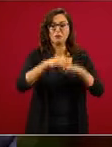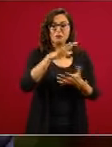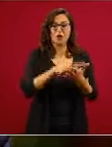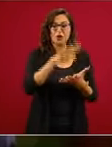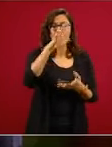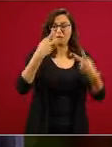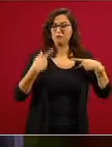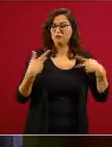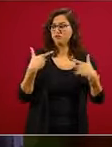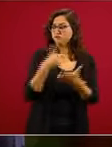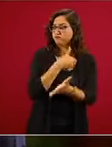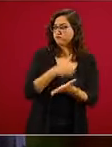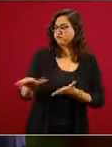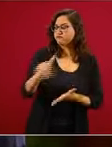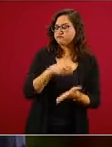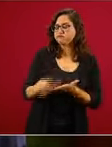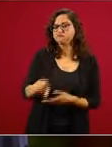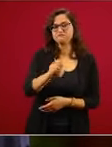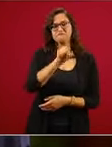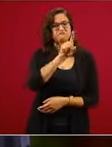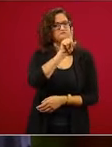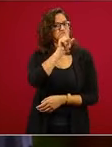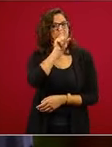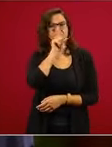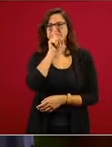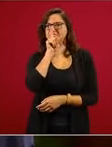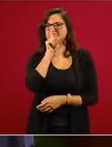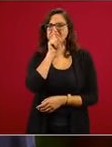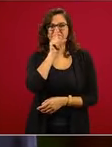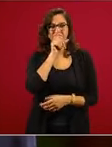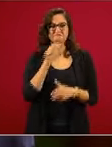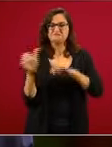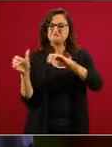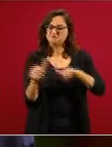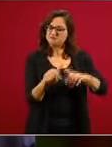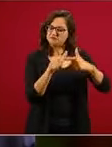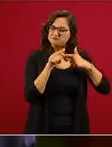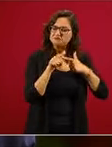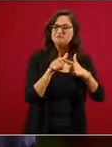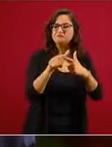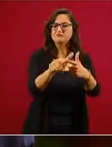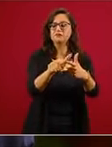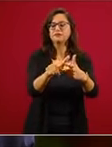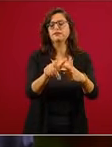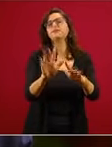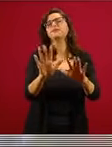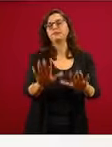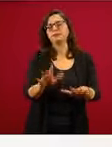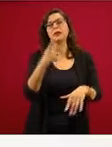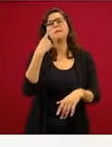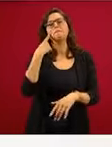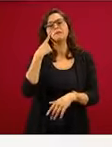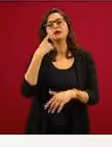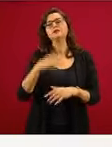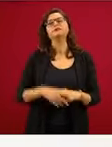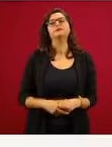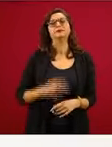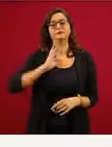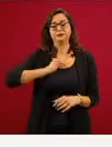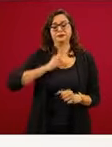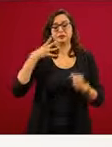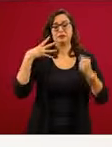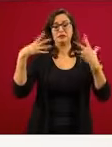sus empleados. Baste un dato. Antes de la pandemia